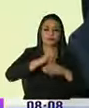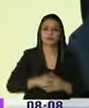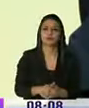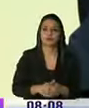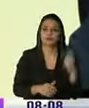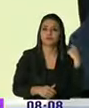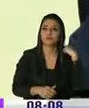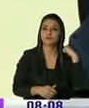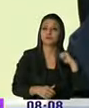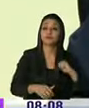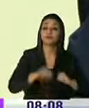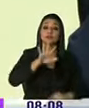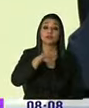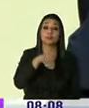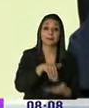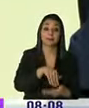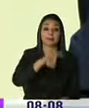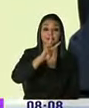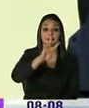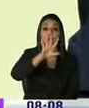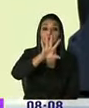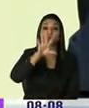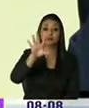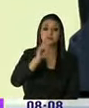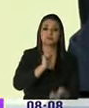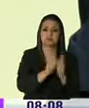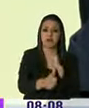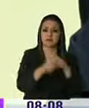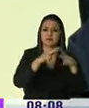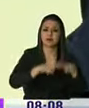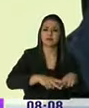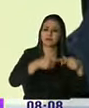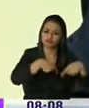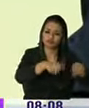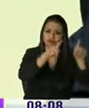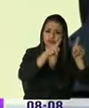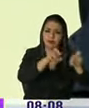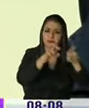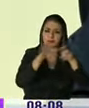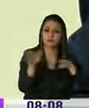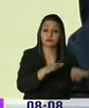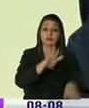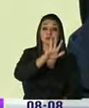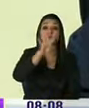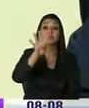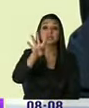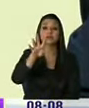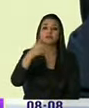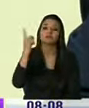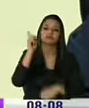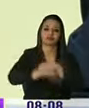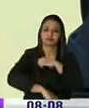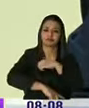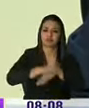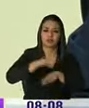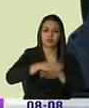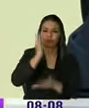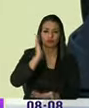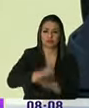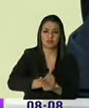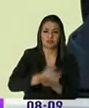los cuales 5.655 pasaron la revisión, 25 fueron suspendidas por varios temas, entre